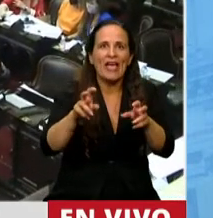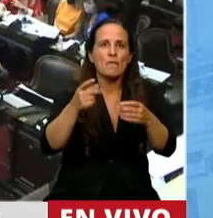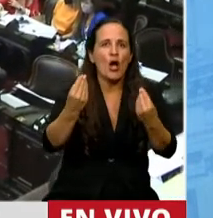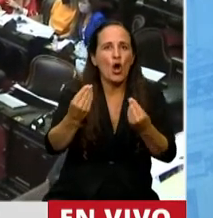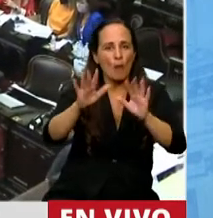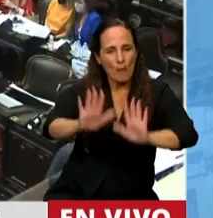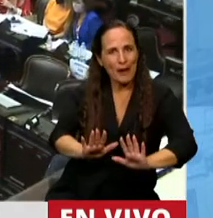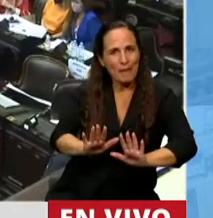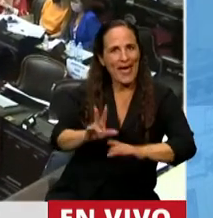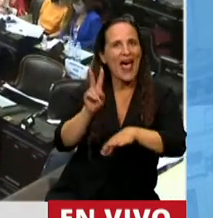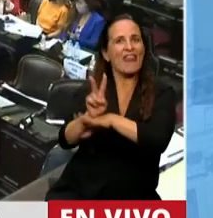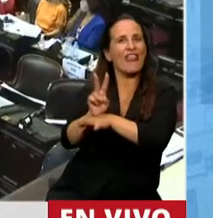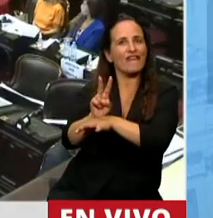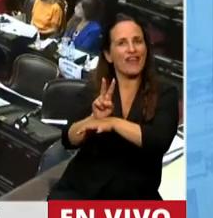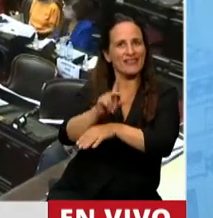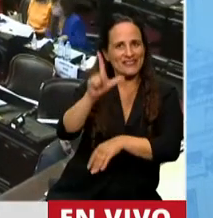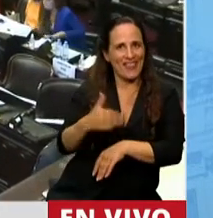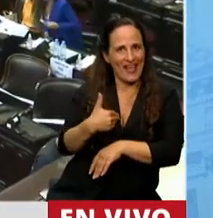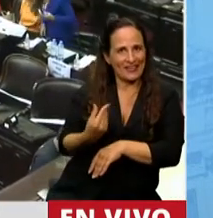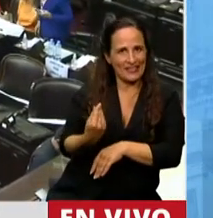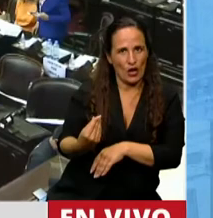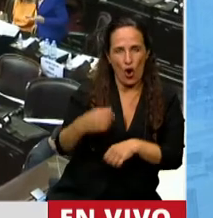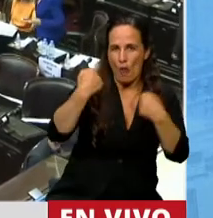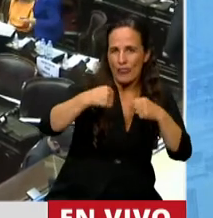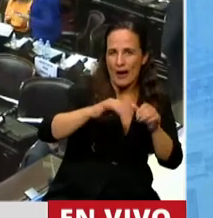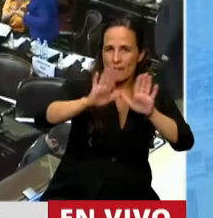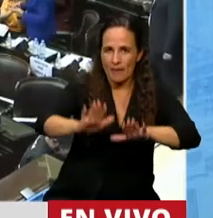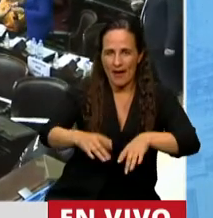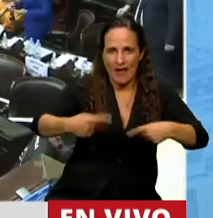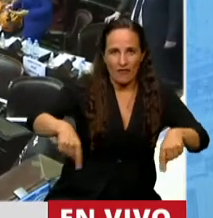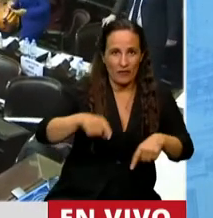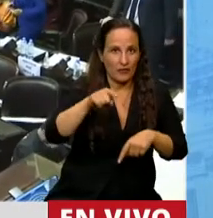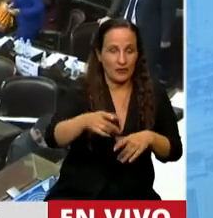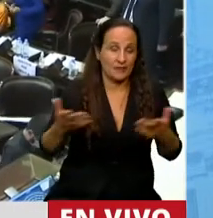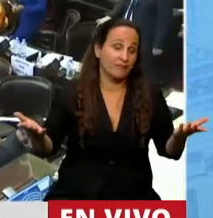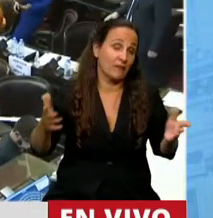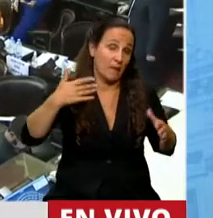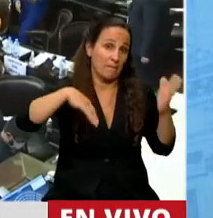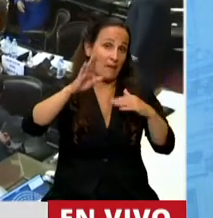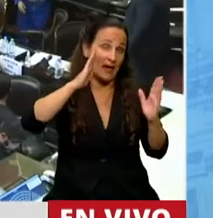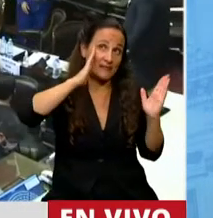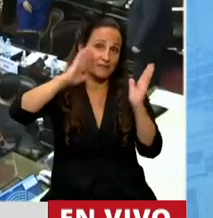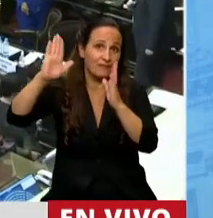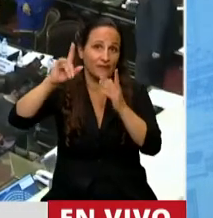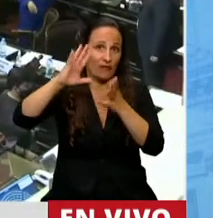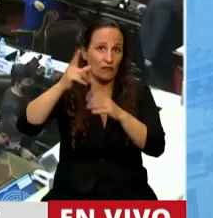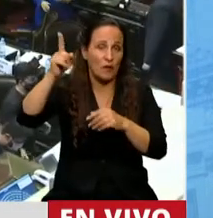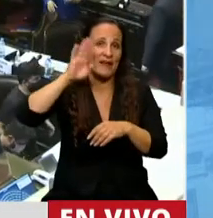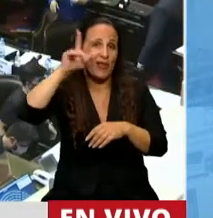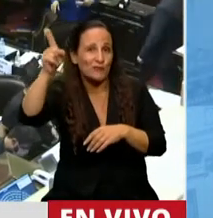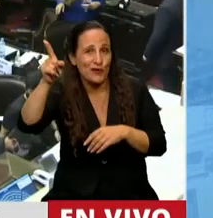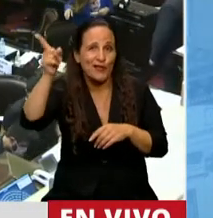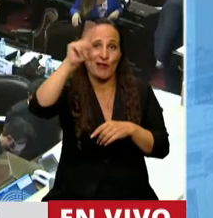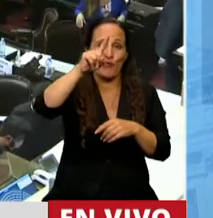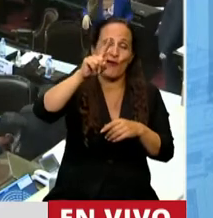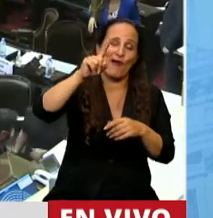de la soberanía nacional propio de un país alineado el imperialismo yanki la unión europea no quieren que un país